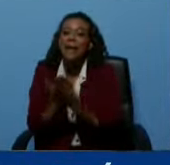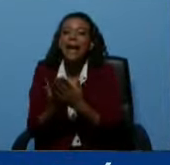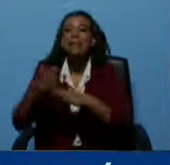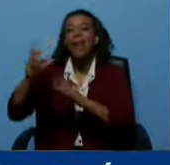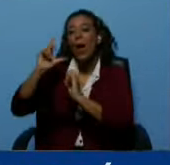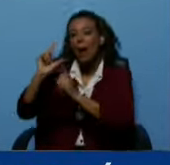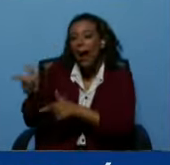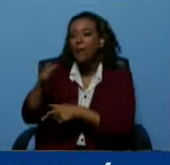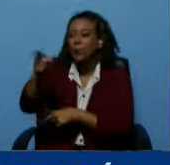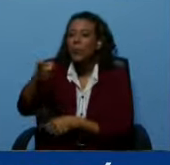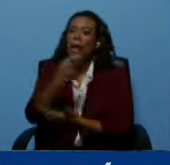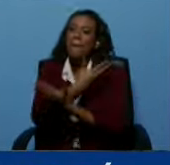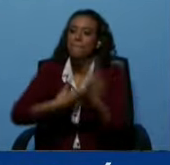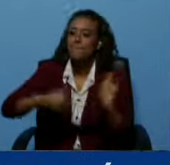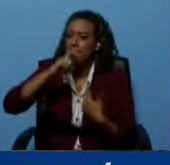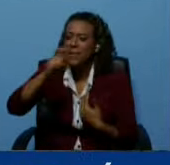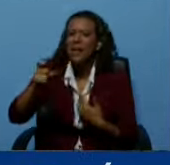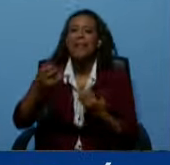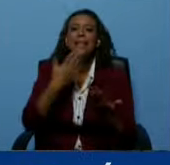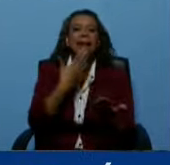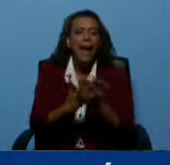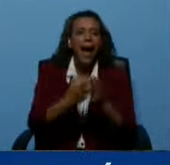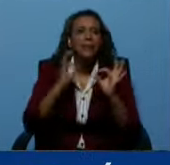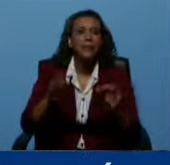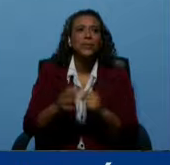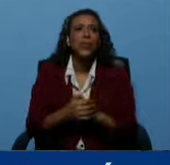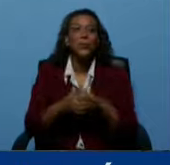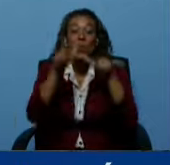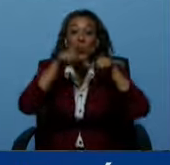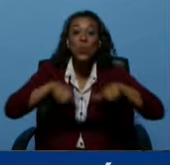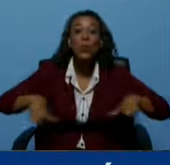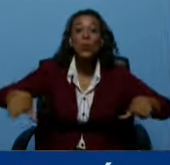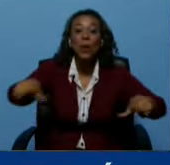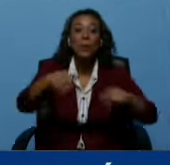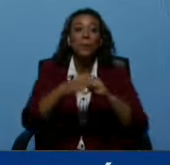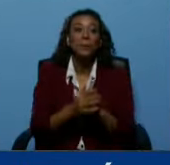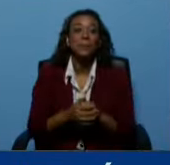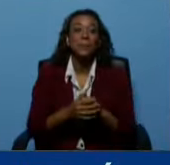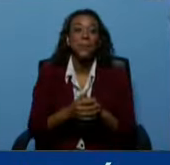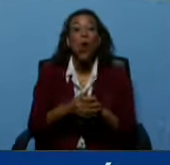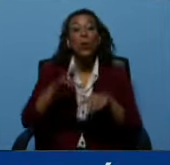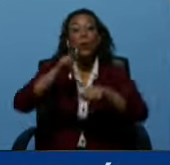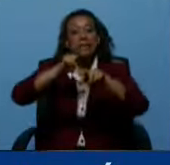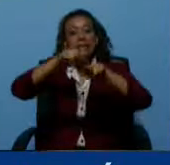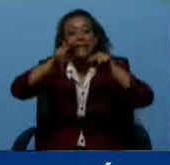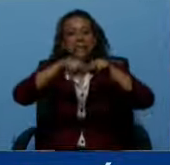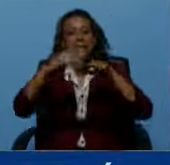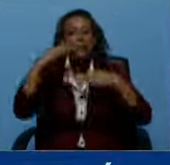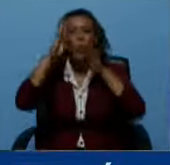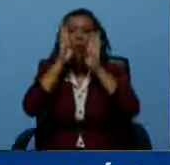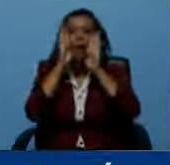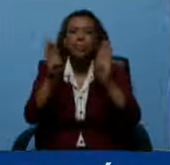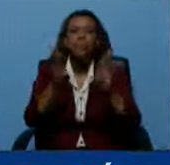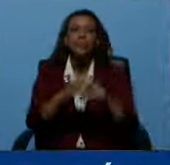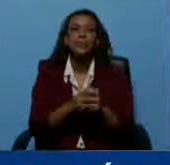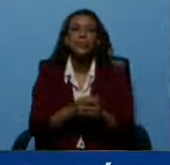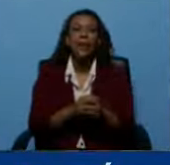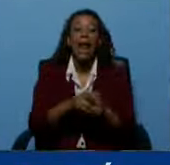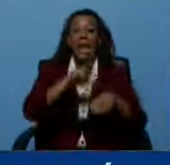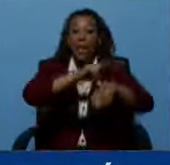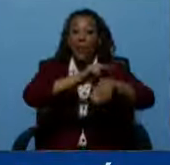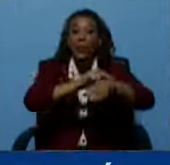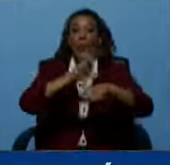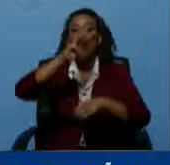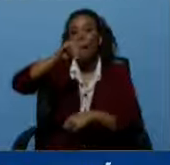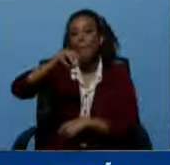gobernador, agradecida, curando. Doctora Nancy, agradecida. Estamos curando. Acá con unos pacientes, la doctora